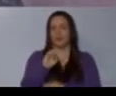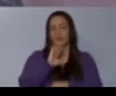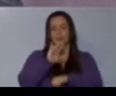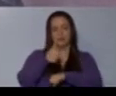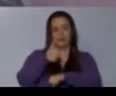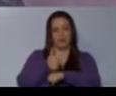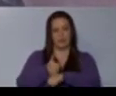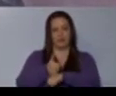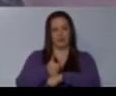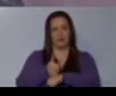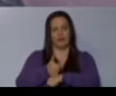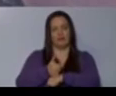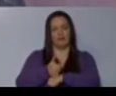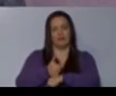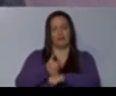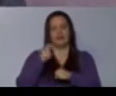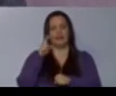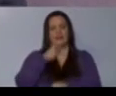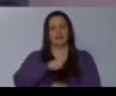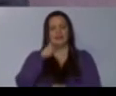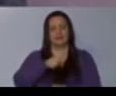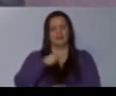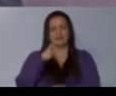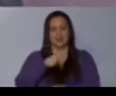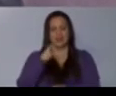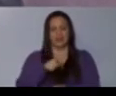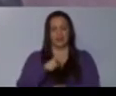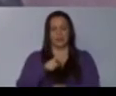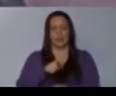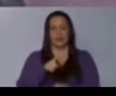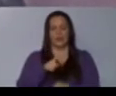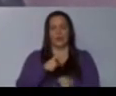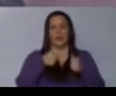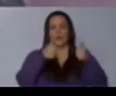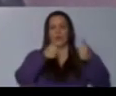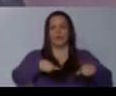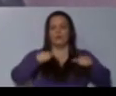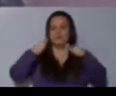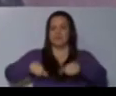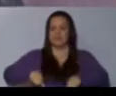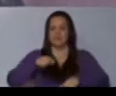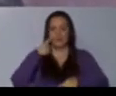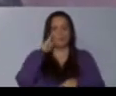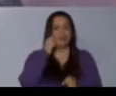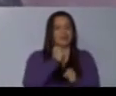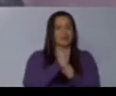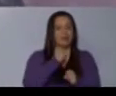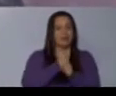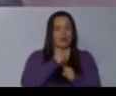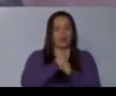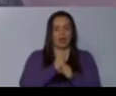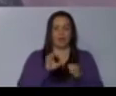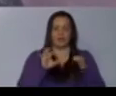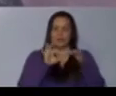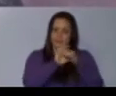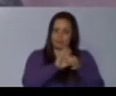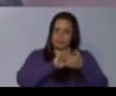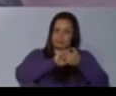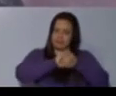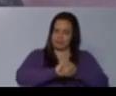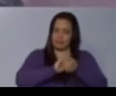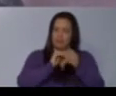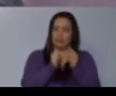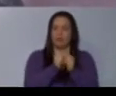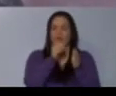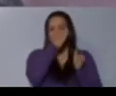de este la necesario el necesario consenso para trabajar de la mano con la contraloría general de la república